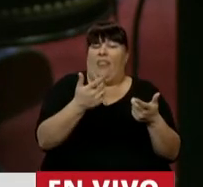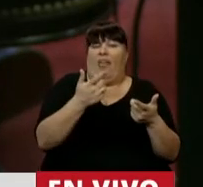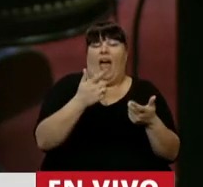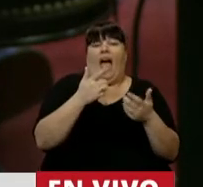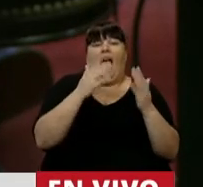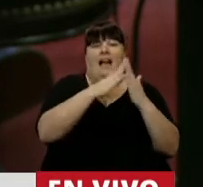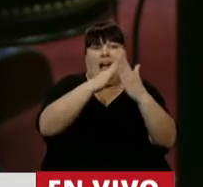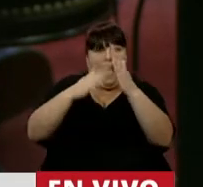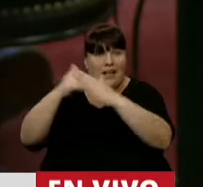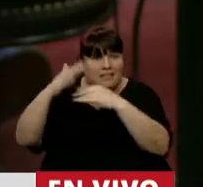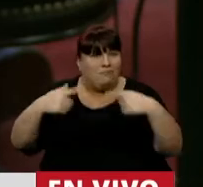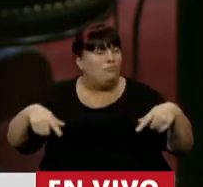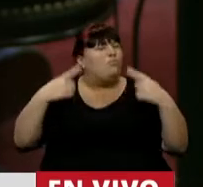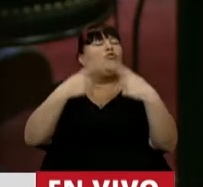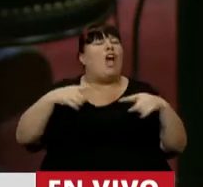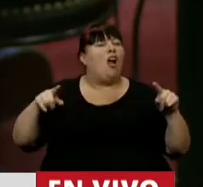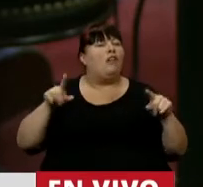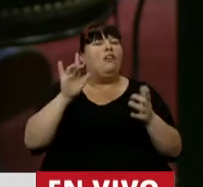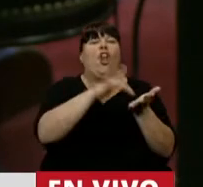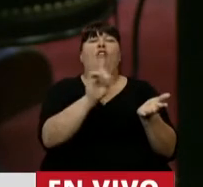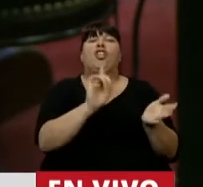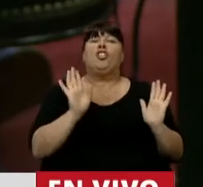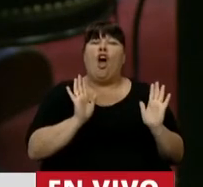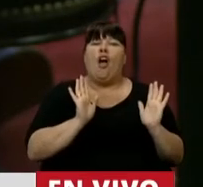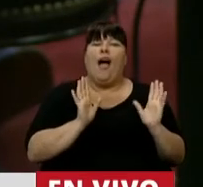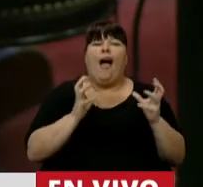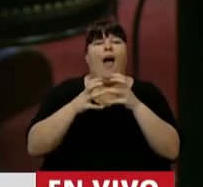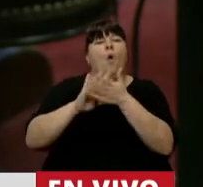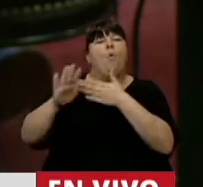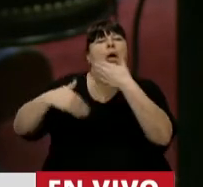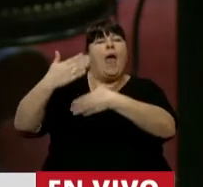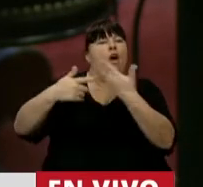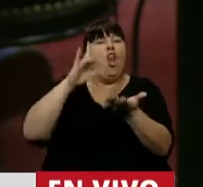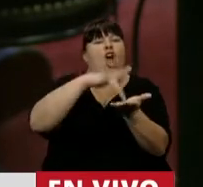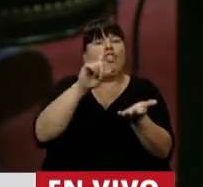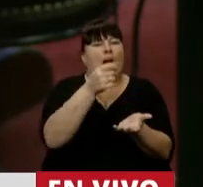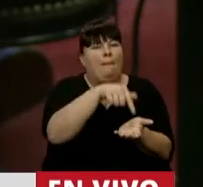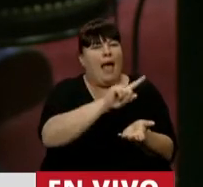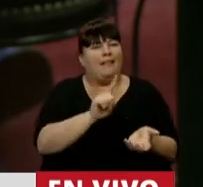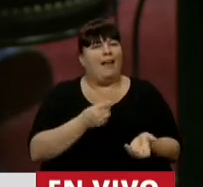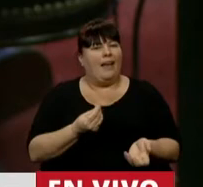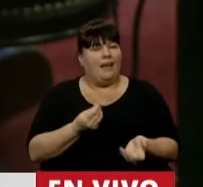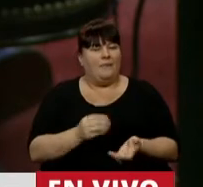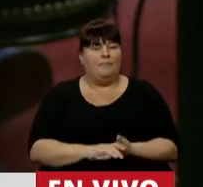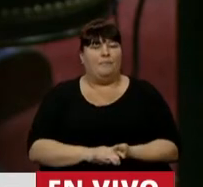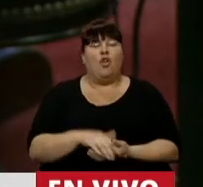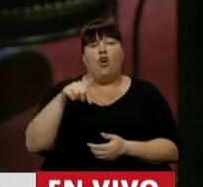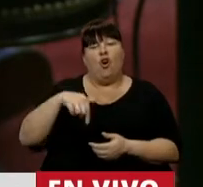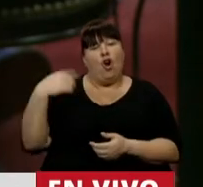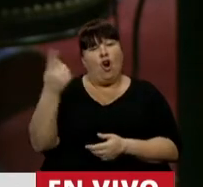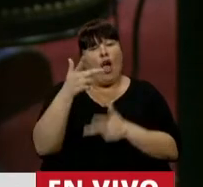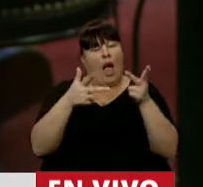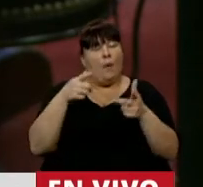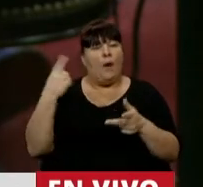salida a las viviendas. Hay un montón, no lo toca. El neoprogresismo no toca eso. Hoy